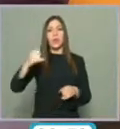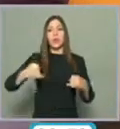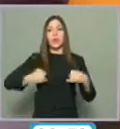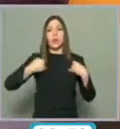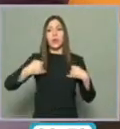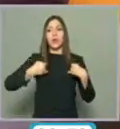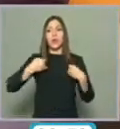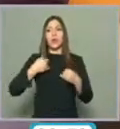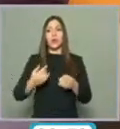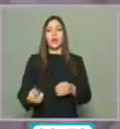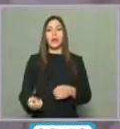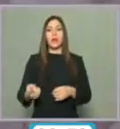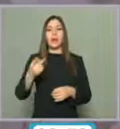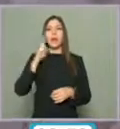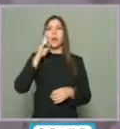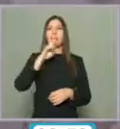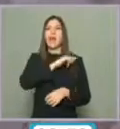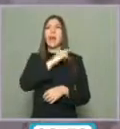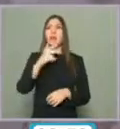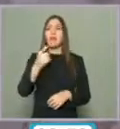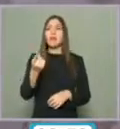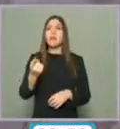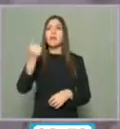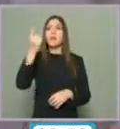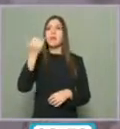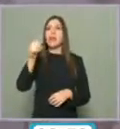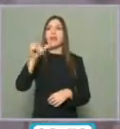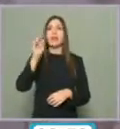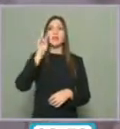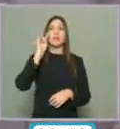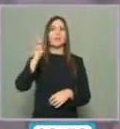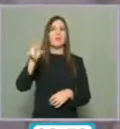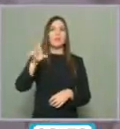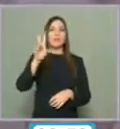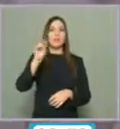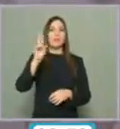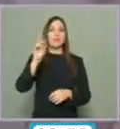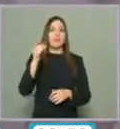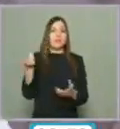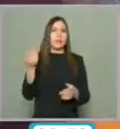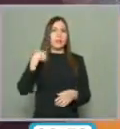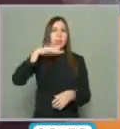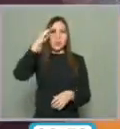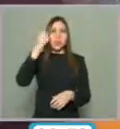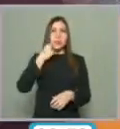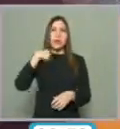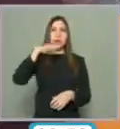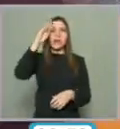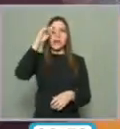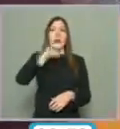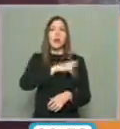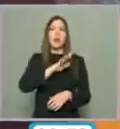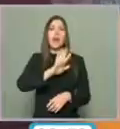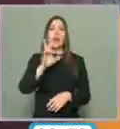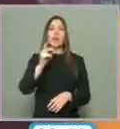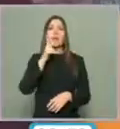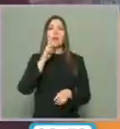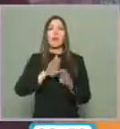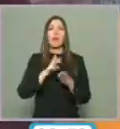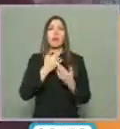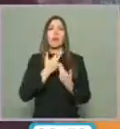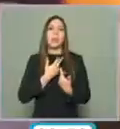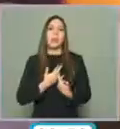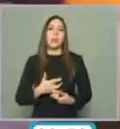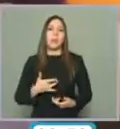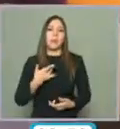y el padre tiene que ser fuerte para tolerar eso, porque además es sano y necesario que en algún momento te caigas de ser el héroe. O sea, que descubra el